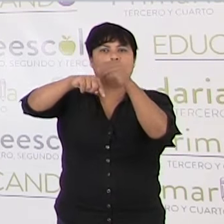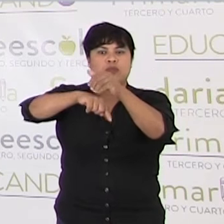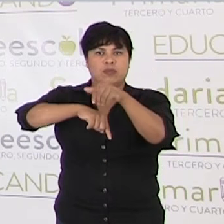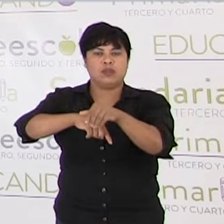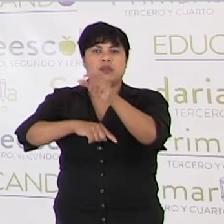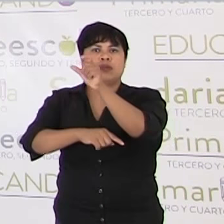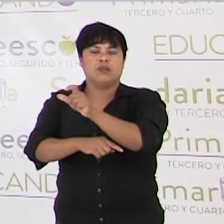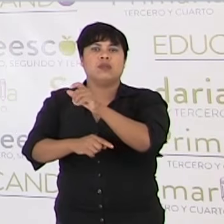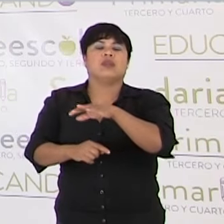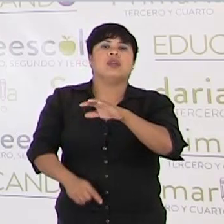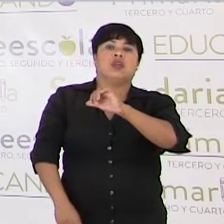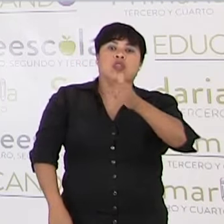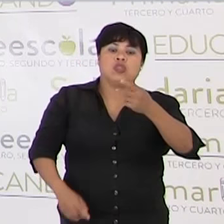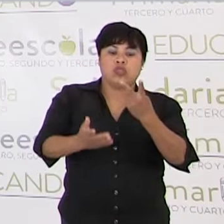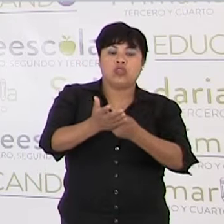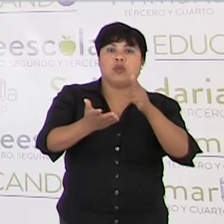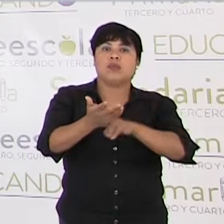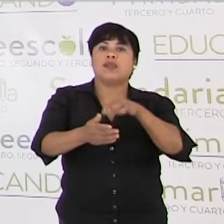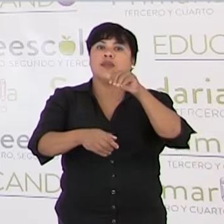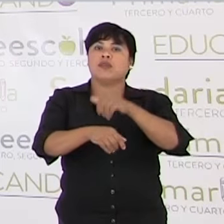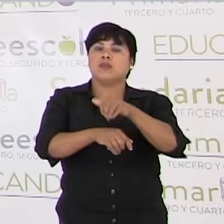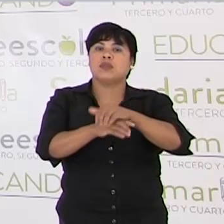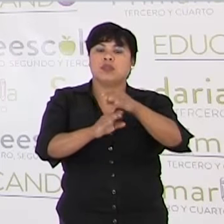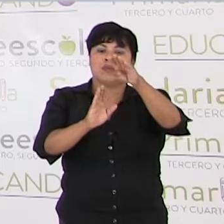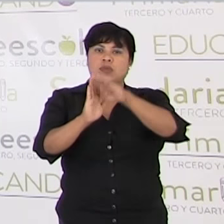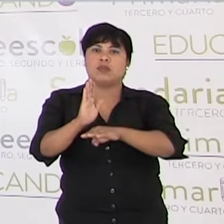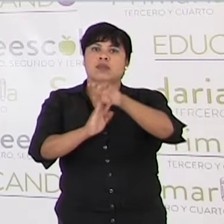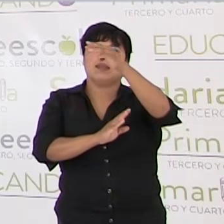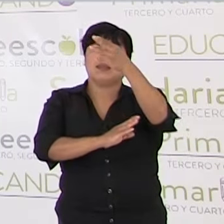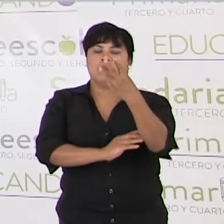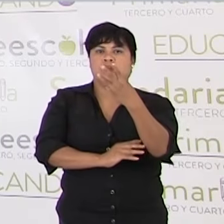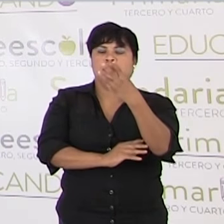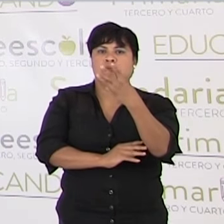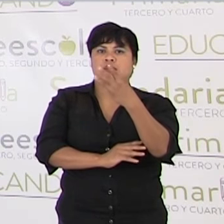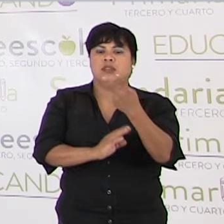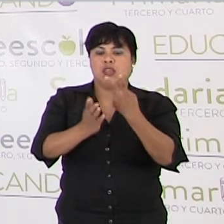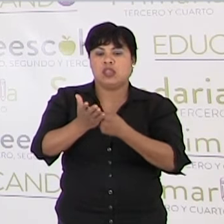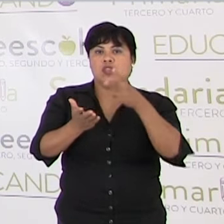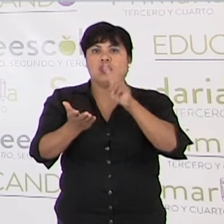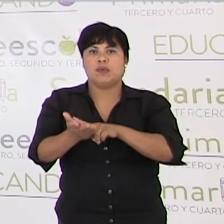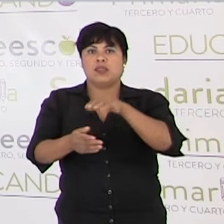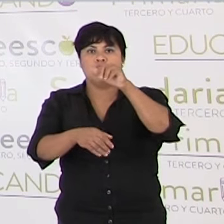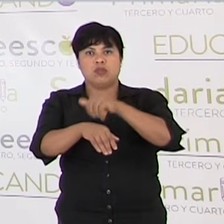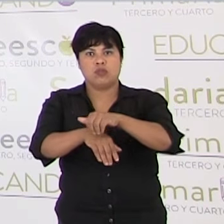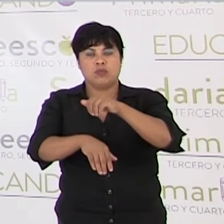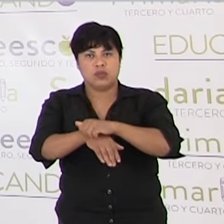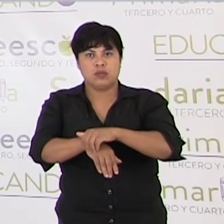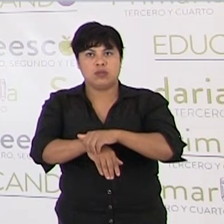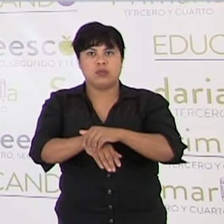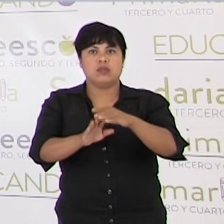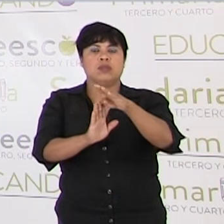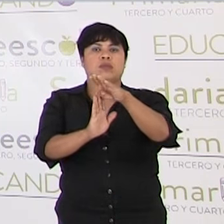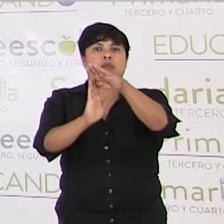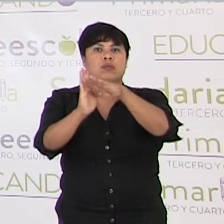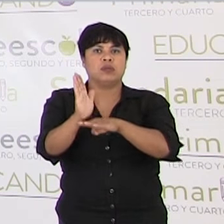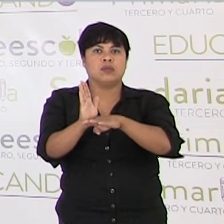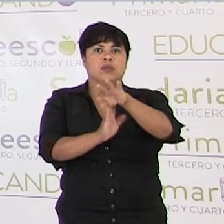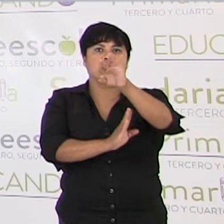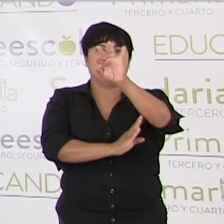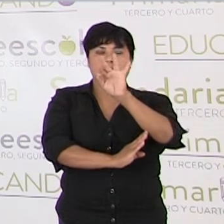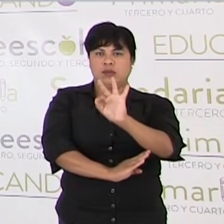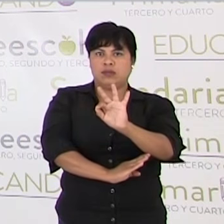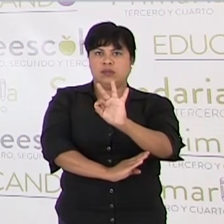otra expresión. El doble de un número disminuido en 3. El doble de un número, ¿sí?